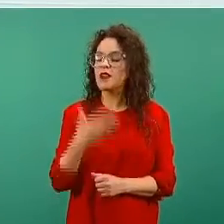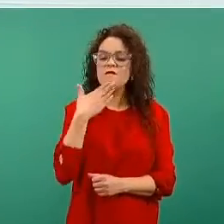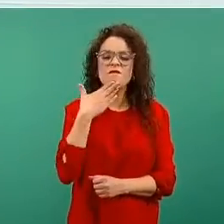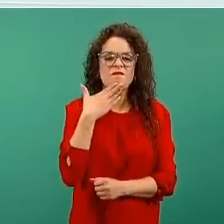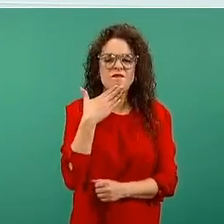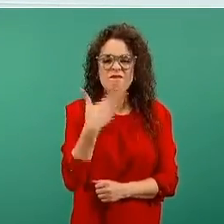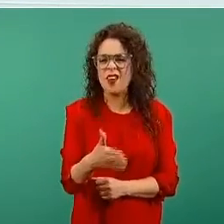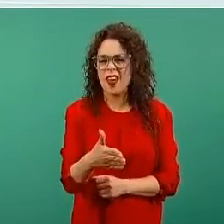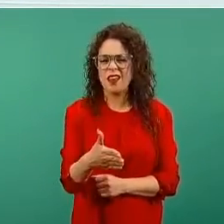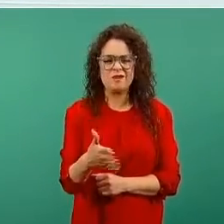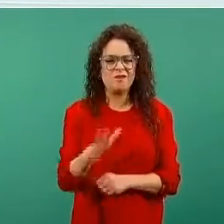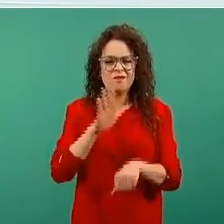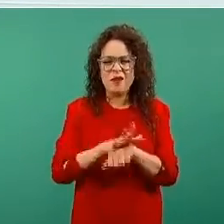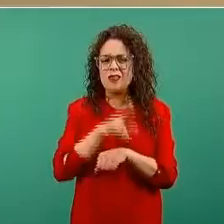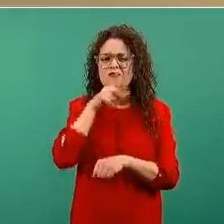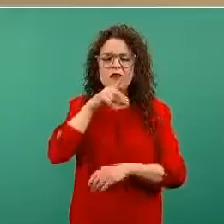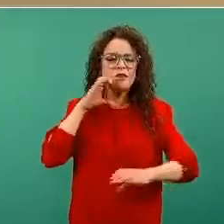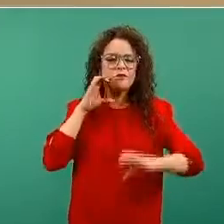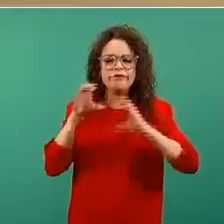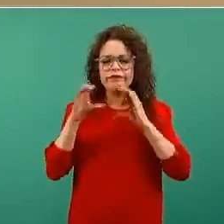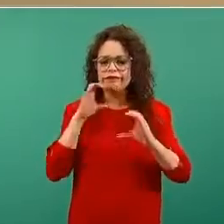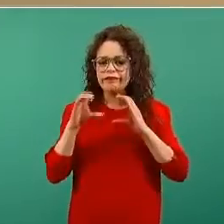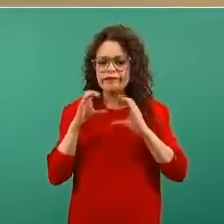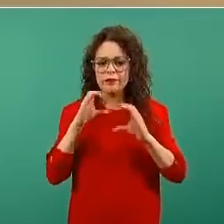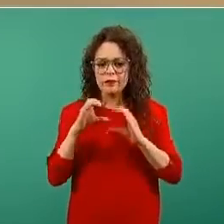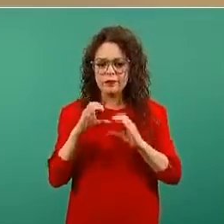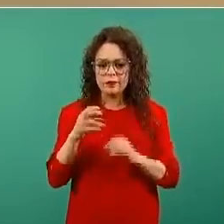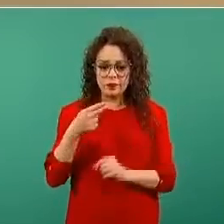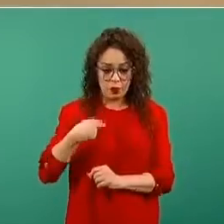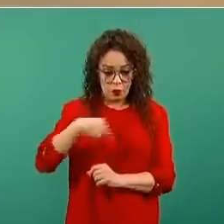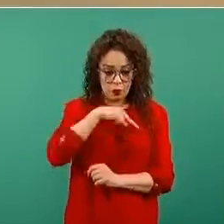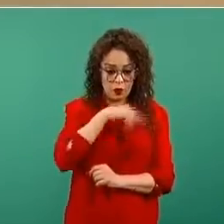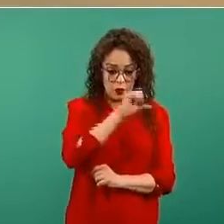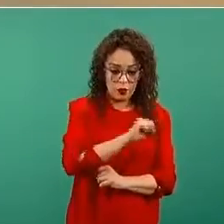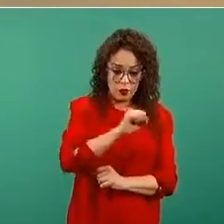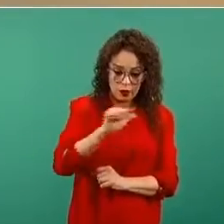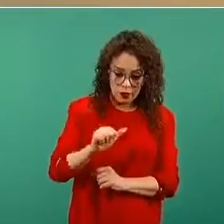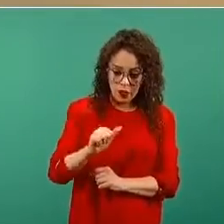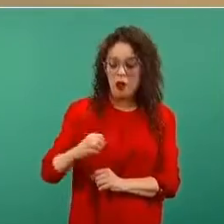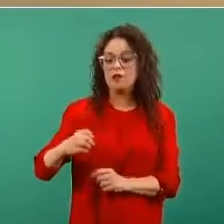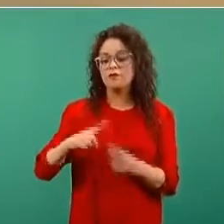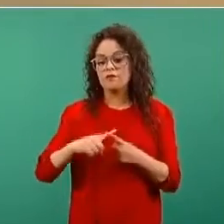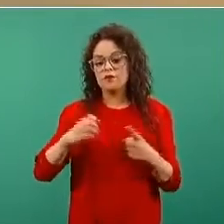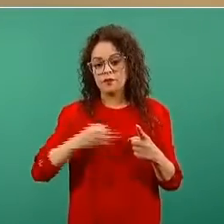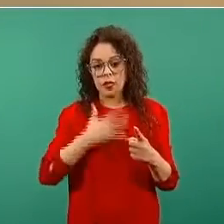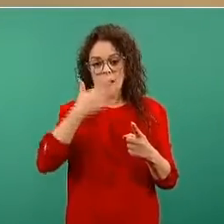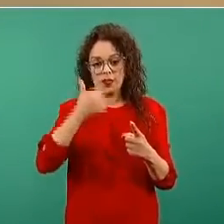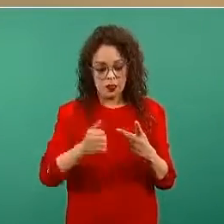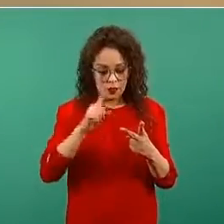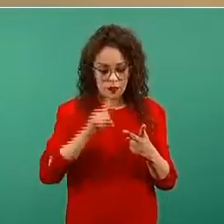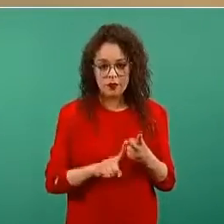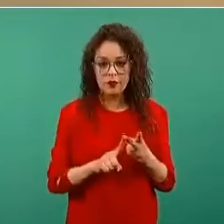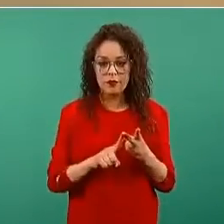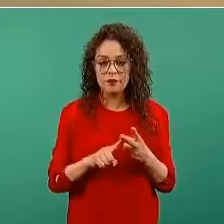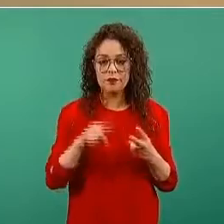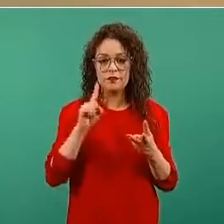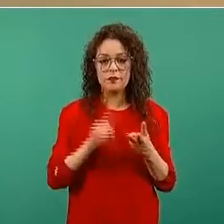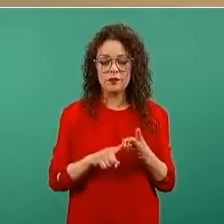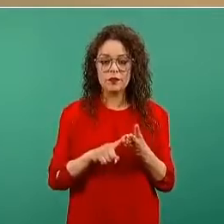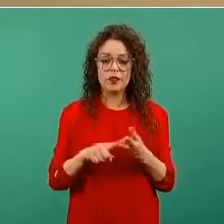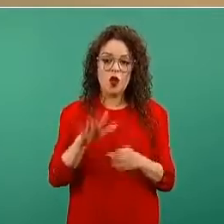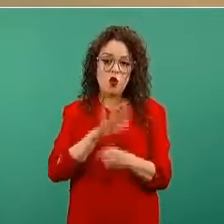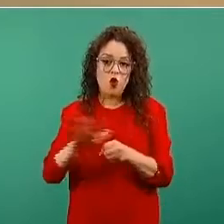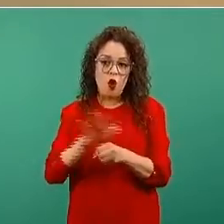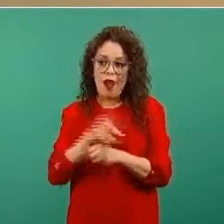comunicación entre nuestro sistema de salud, el sistema de bienestar y también las autoridades